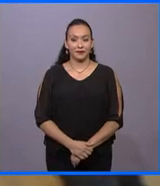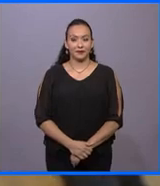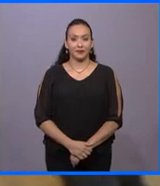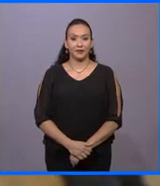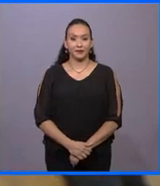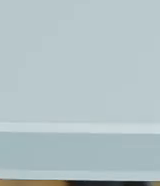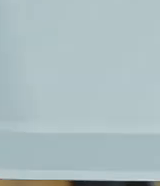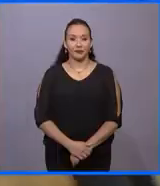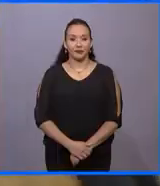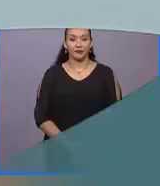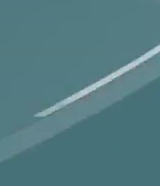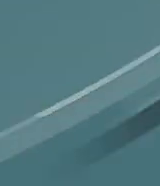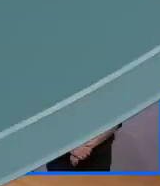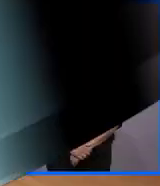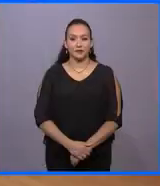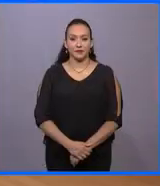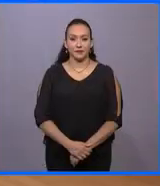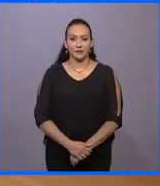Peña.